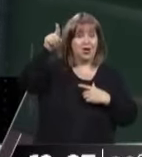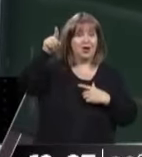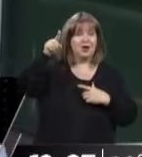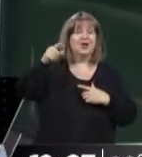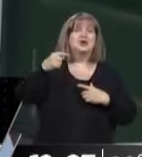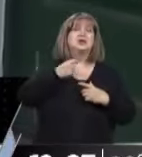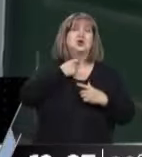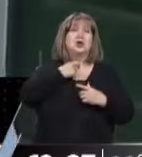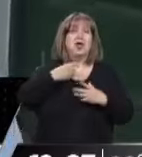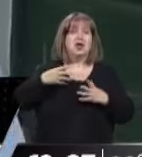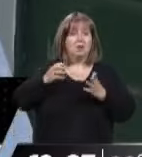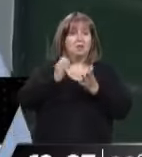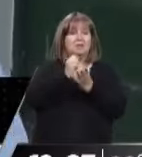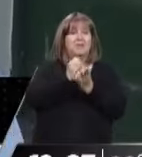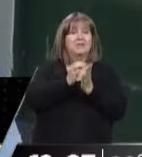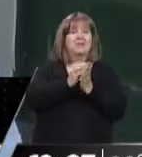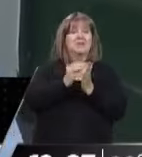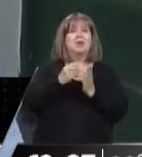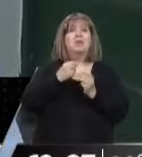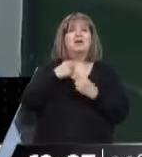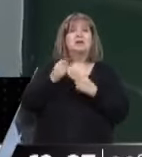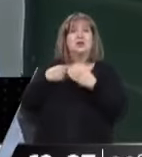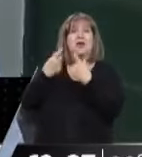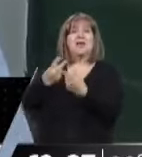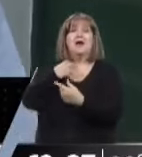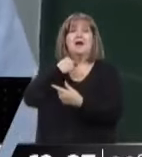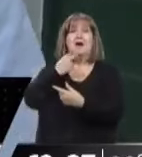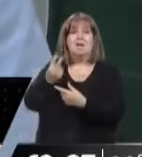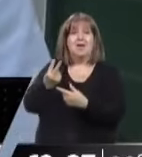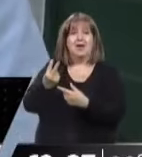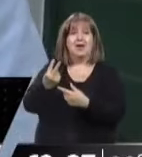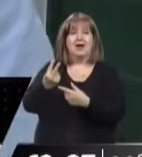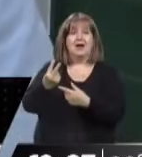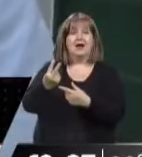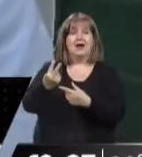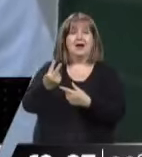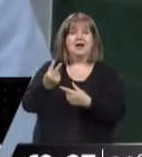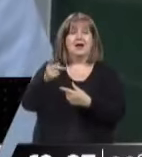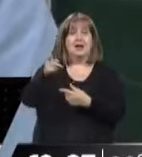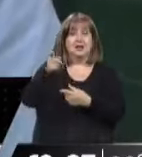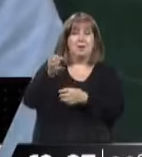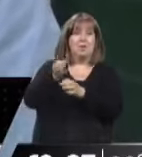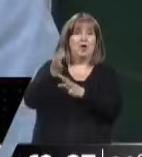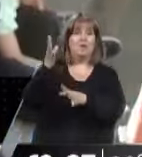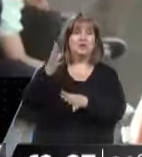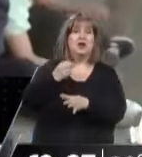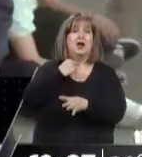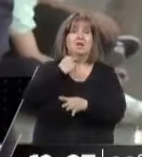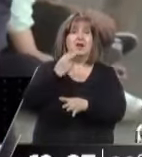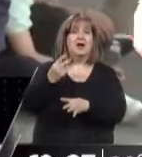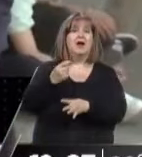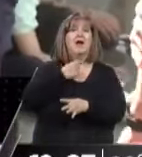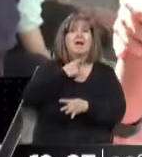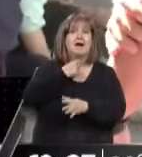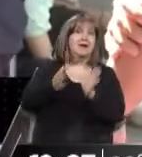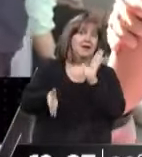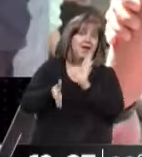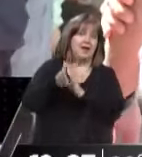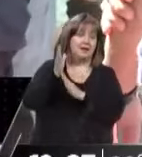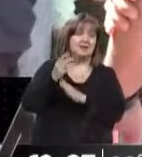después dársela a mi hija, que está a punto de recibirse para ser profesional y se quiere radicar en